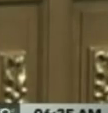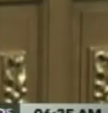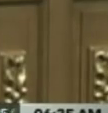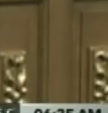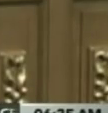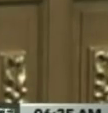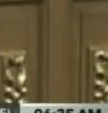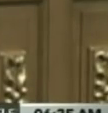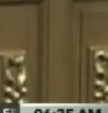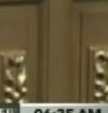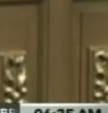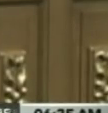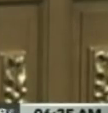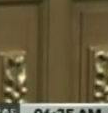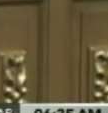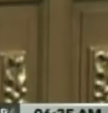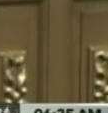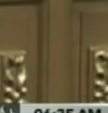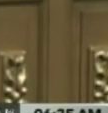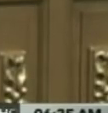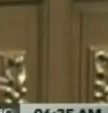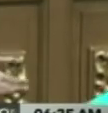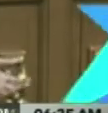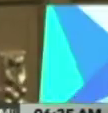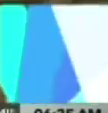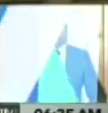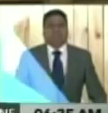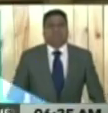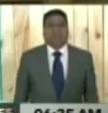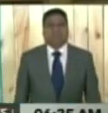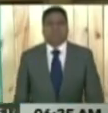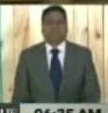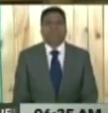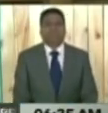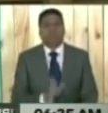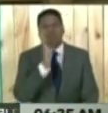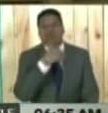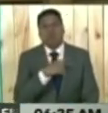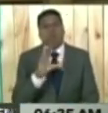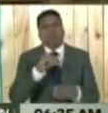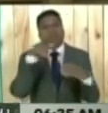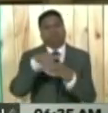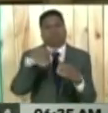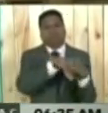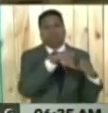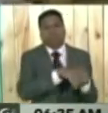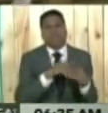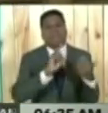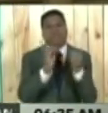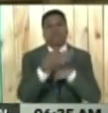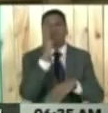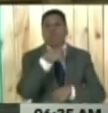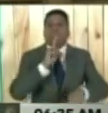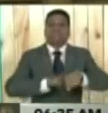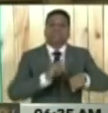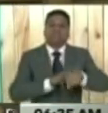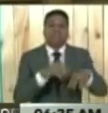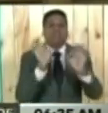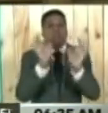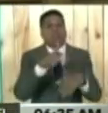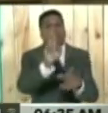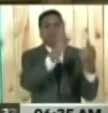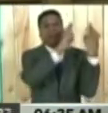vimos esos desacuerdos de ustedes, parecidos a los que hoy hay, dijimos, no va a haber referéndum en el 2016 porque no les da los tiempos, y esa es responsabilidad de